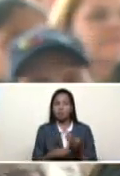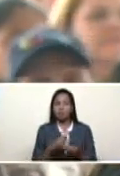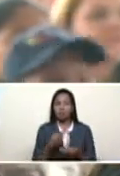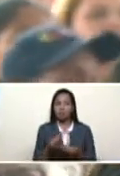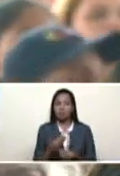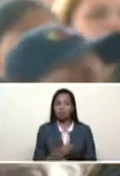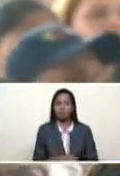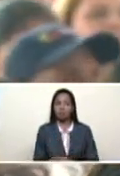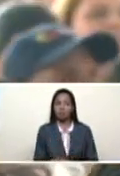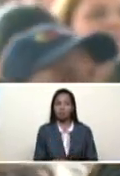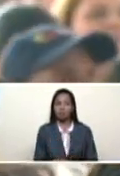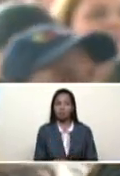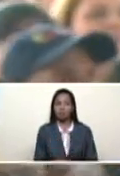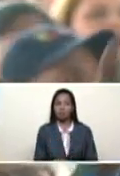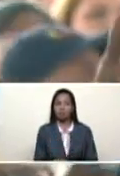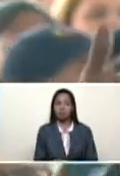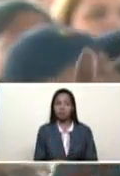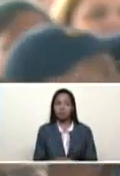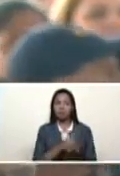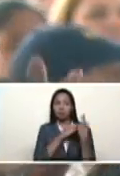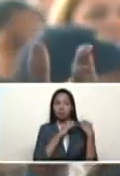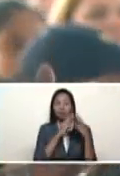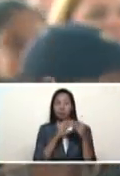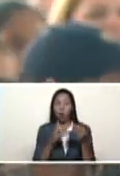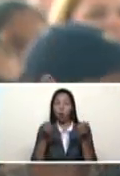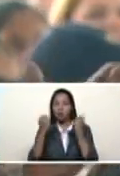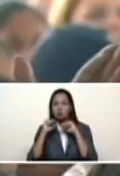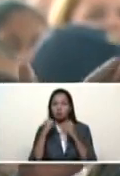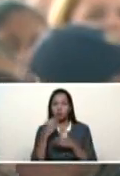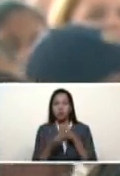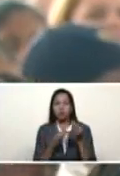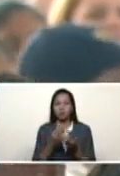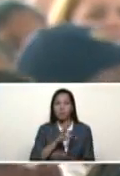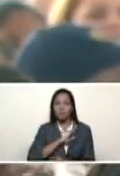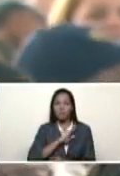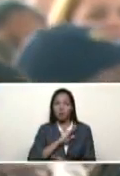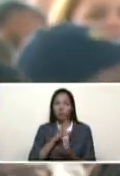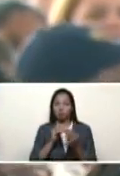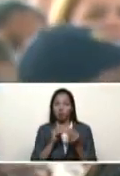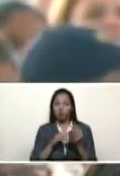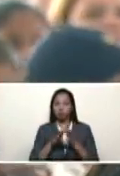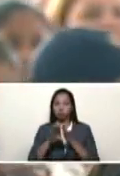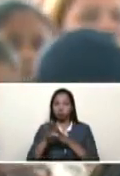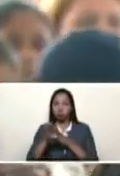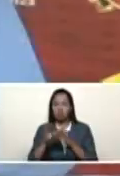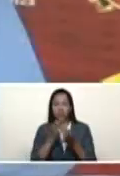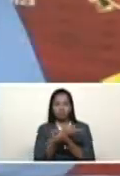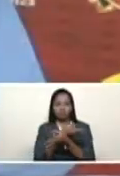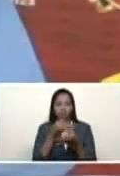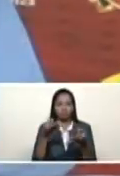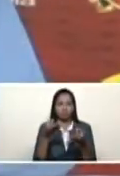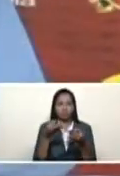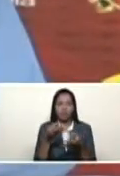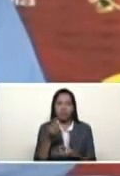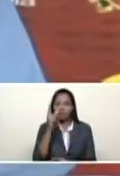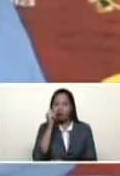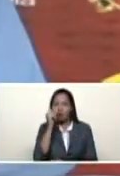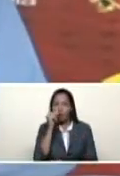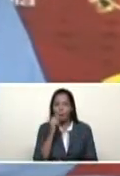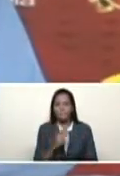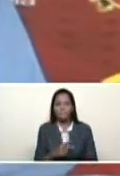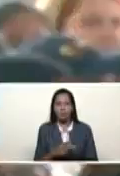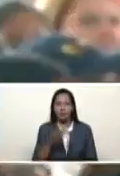que le compete por todo el ejercicio que ha hecho durante su trayectoria. Excelente, un gran compañero, Reinaldo Bolívar. Un gran